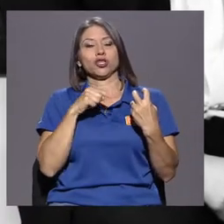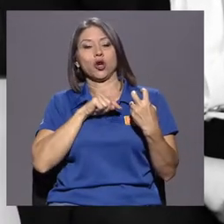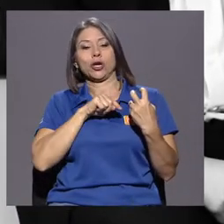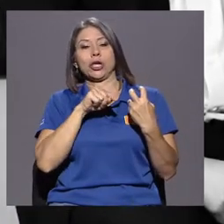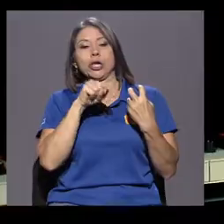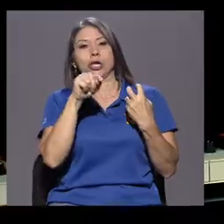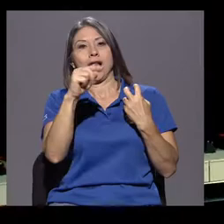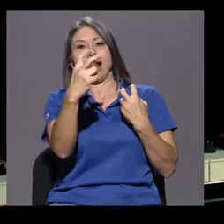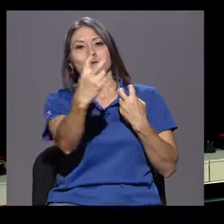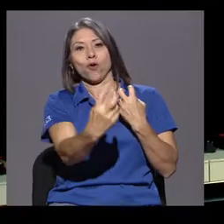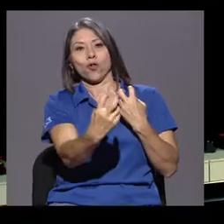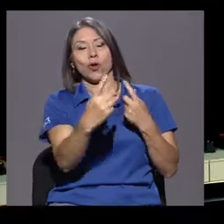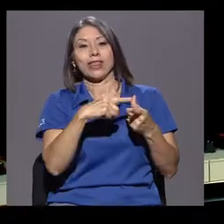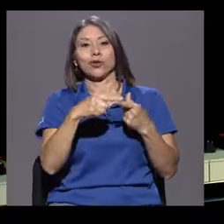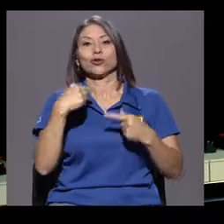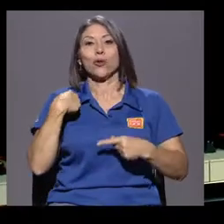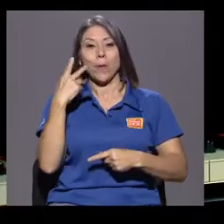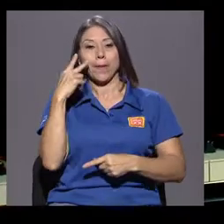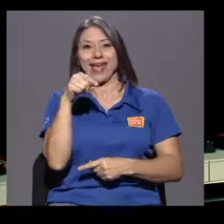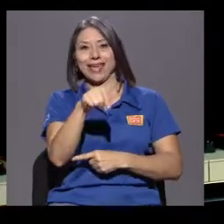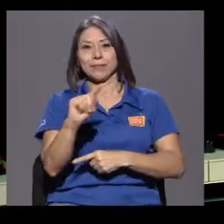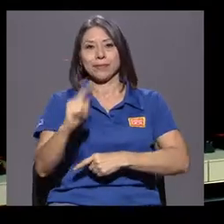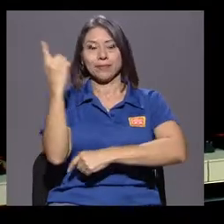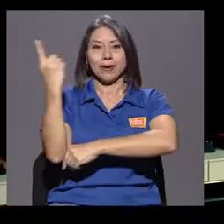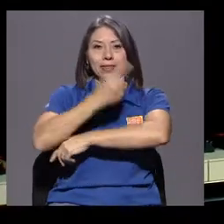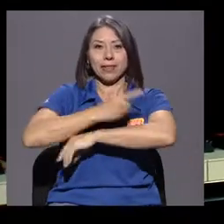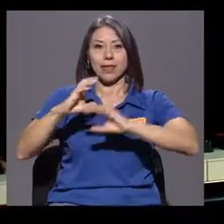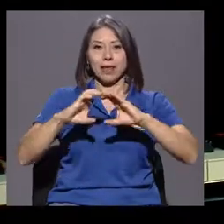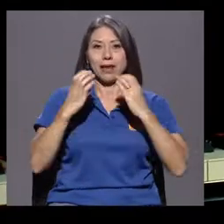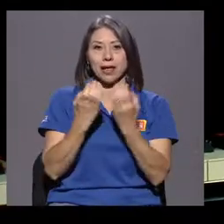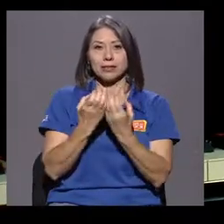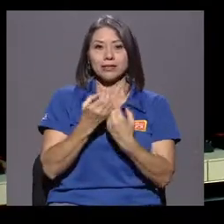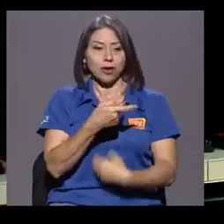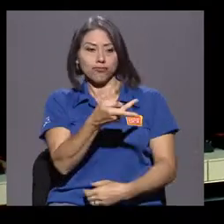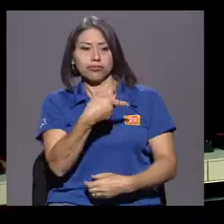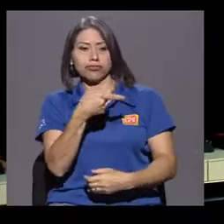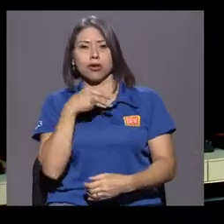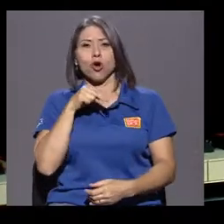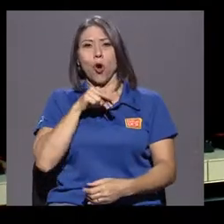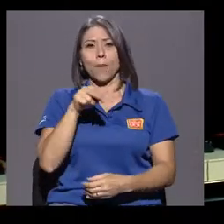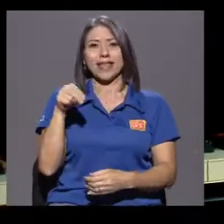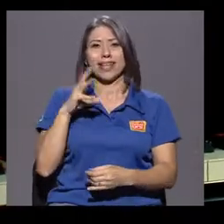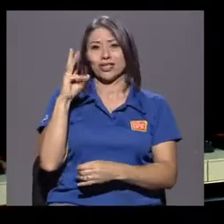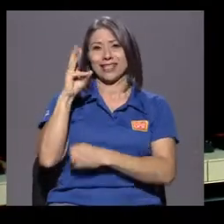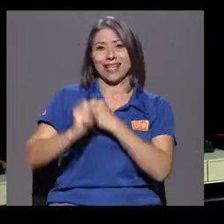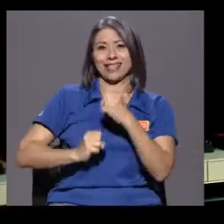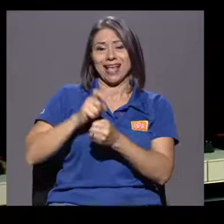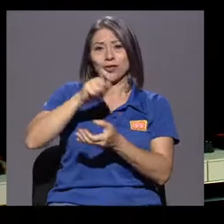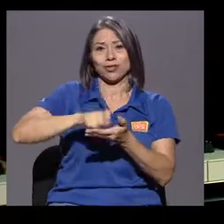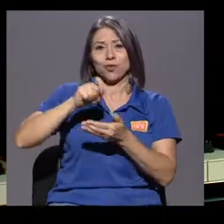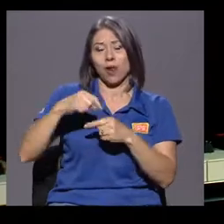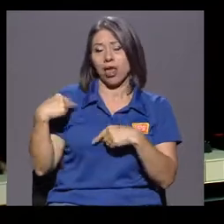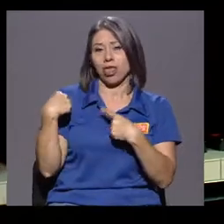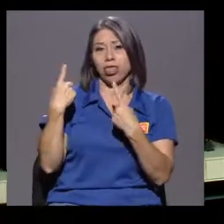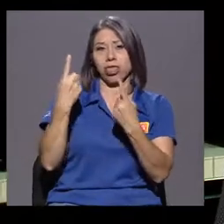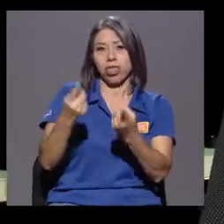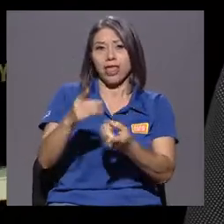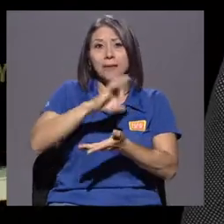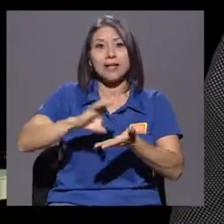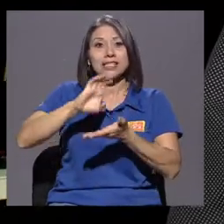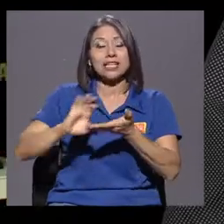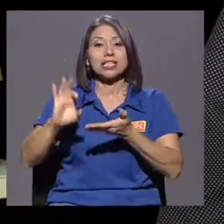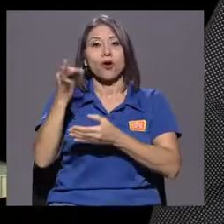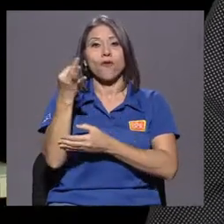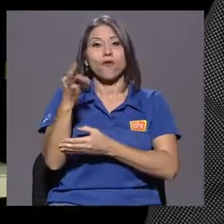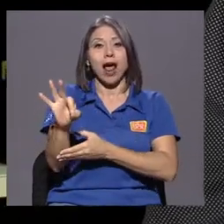primera fila así que la vi el primer día de clases fuimos compañeros toda la primaria seis años mientras el franco estuvo en el